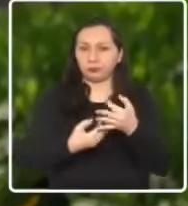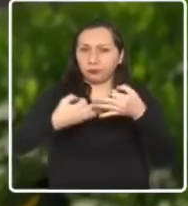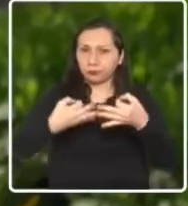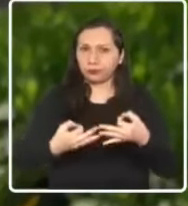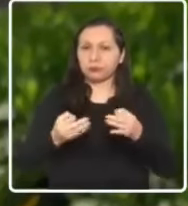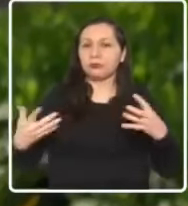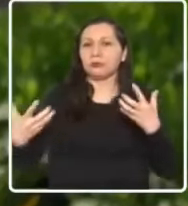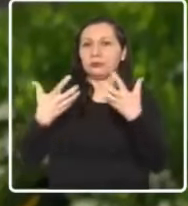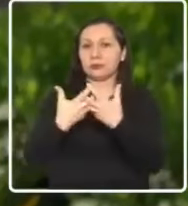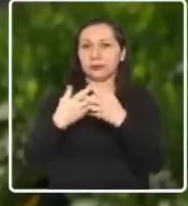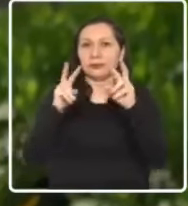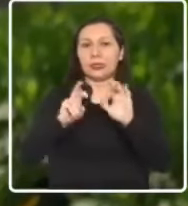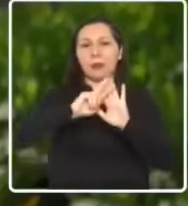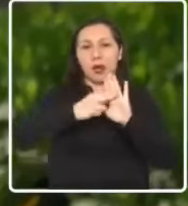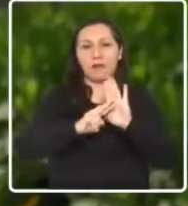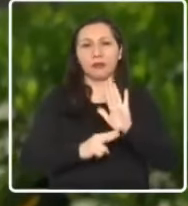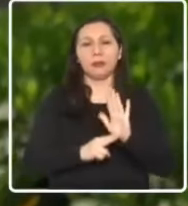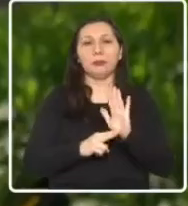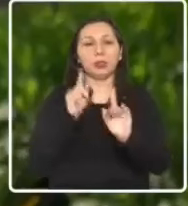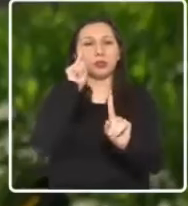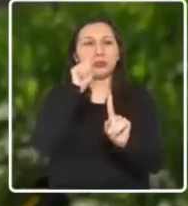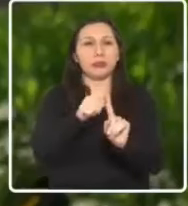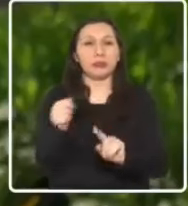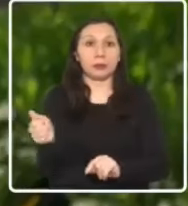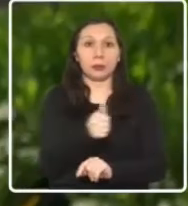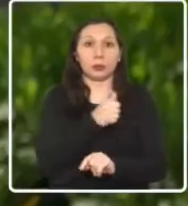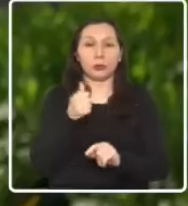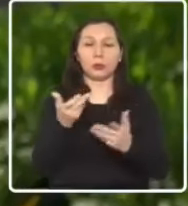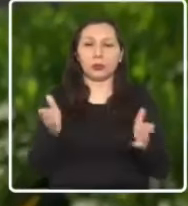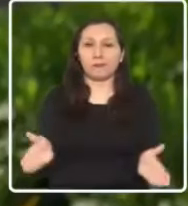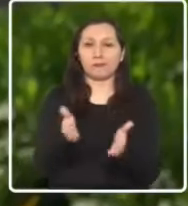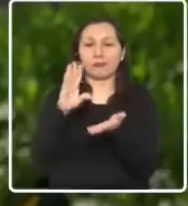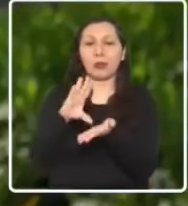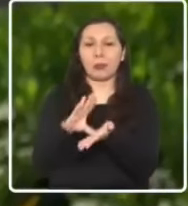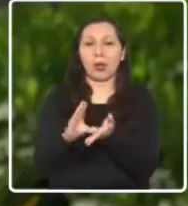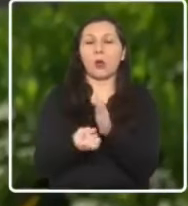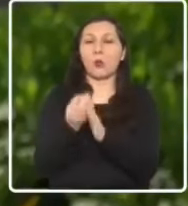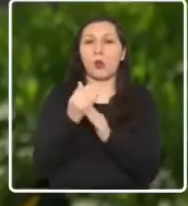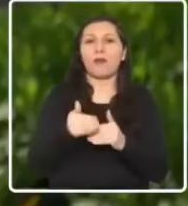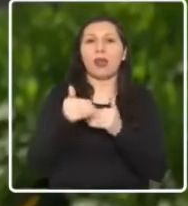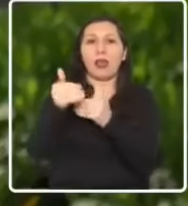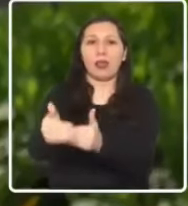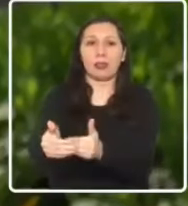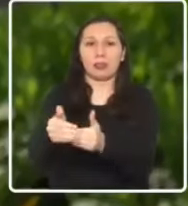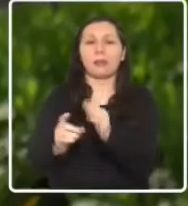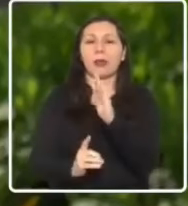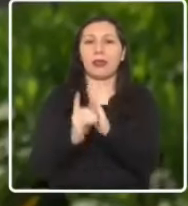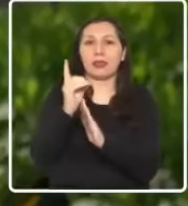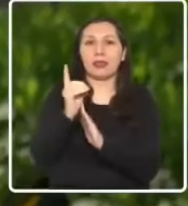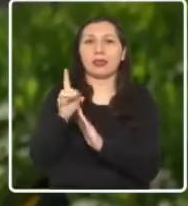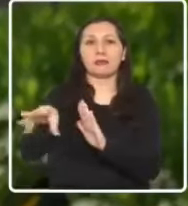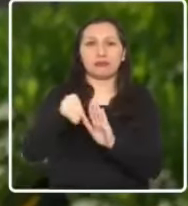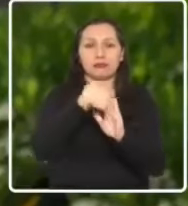que busca articular una agenda de reforma para un objetivo común, que es impulsar a nuestro país hacia una nueva etapa de desarrollo,